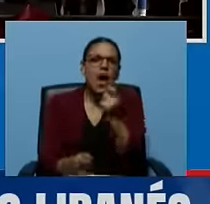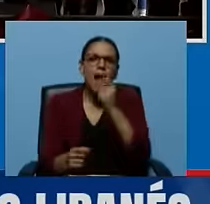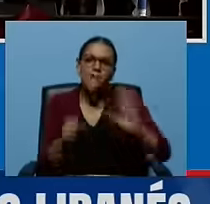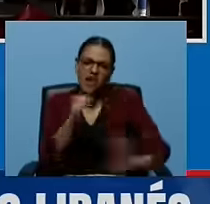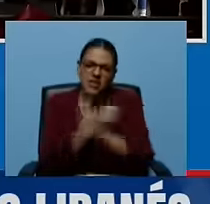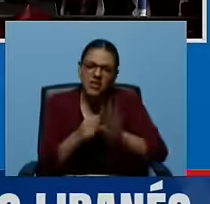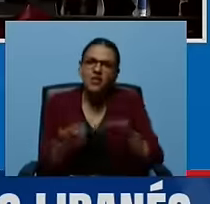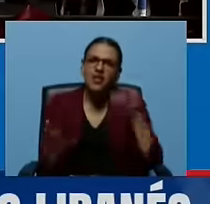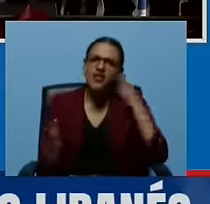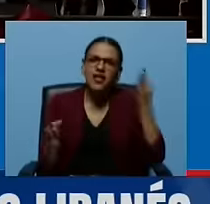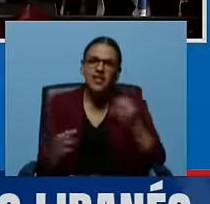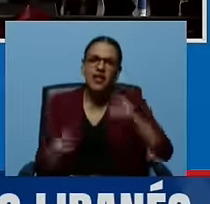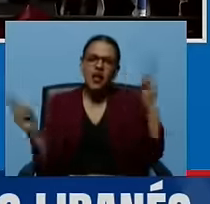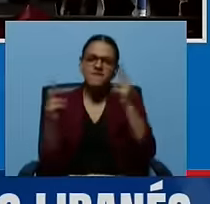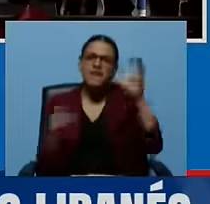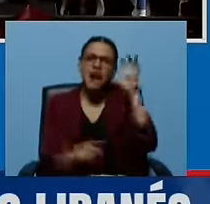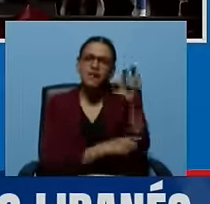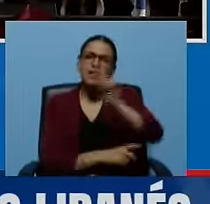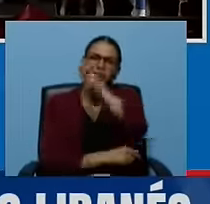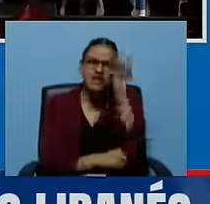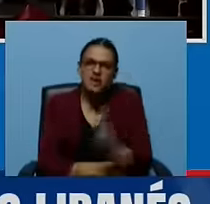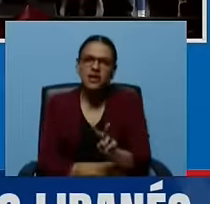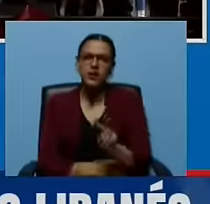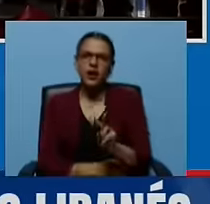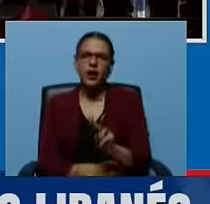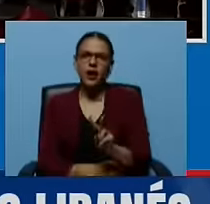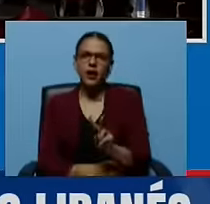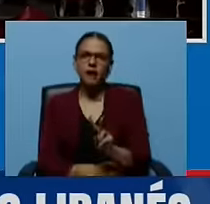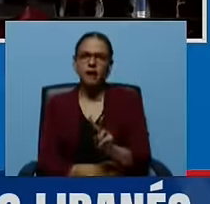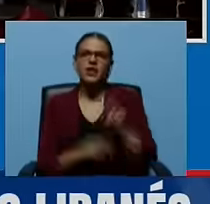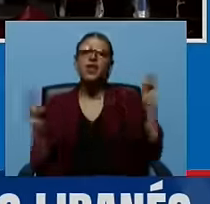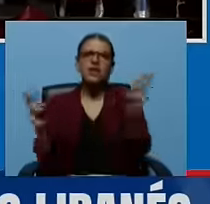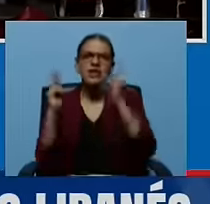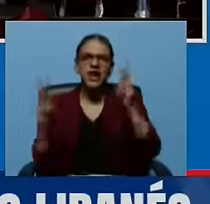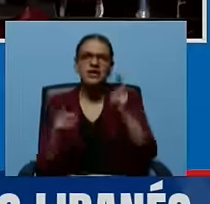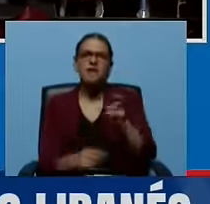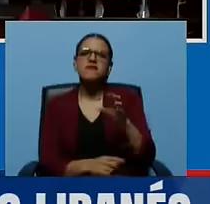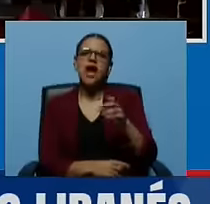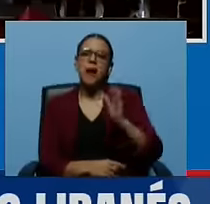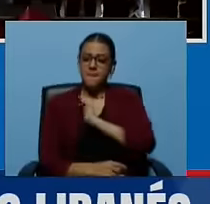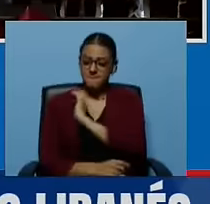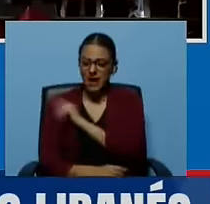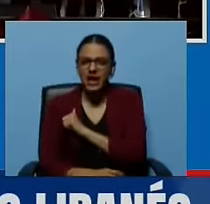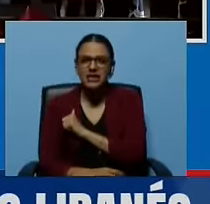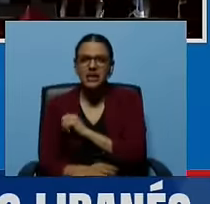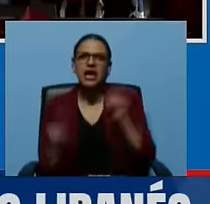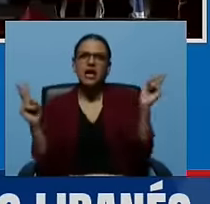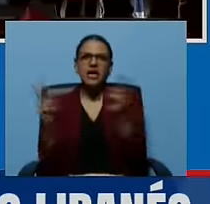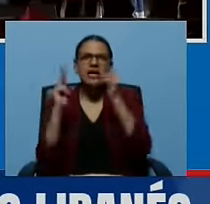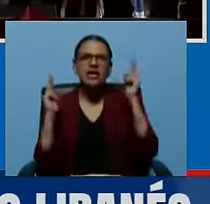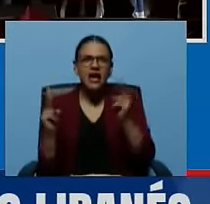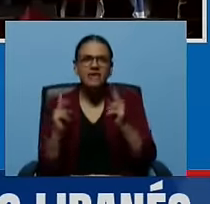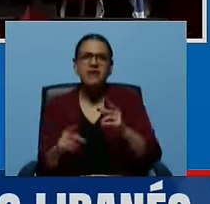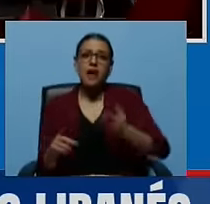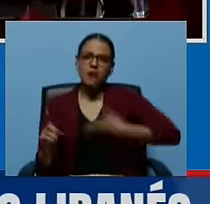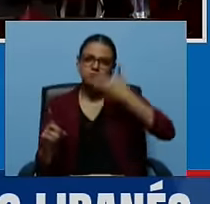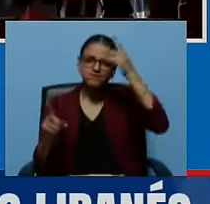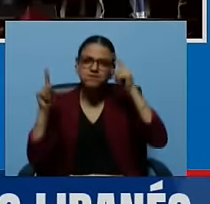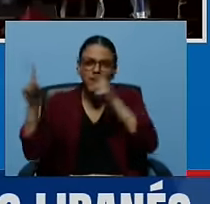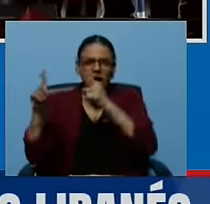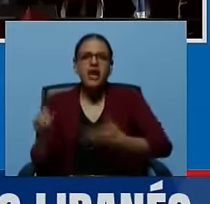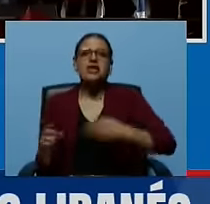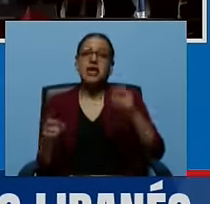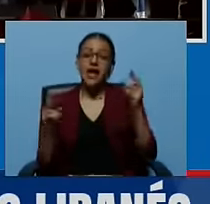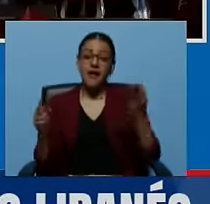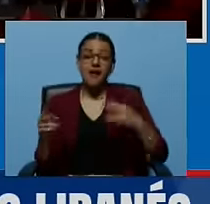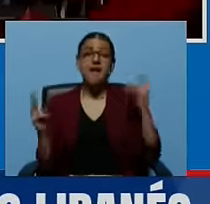defendido. ¡Que viva nuestra patria Venezuela! ¡Viva! ¡Que viva Palestina! ¡Viva! ¡Que viva el Líbano! ¡Viva! ¡Que viva